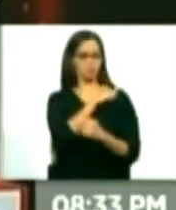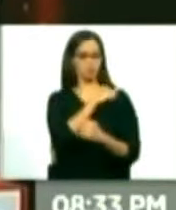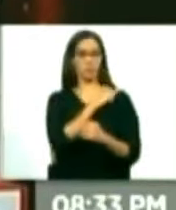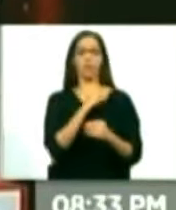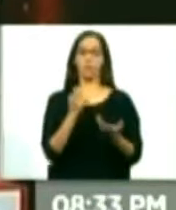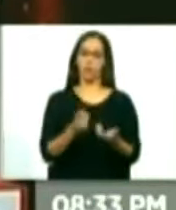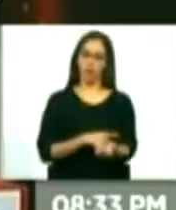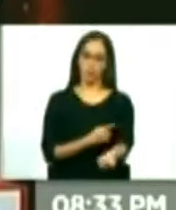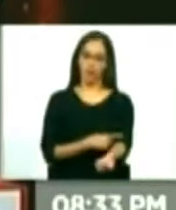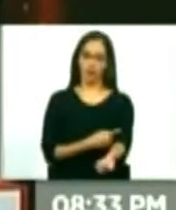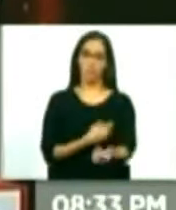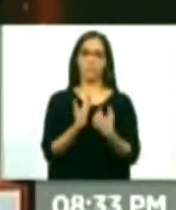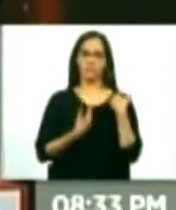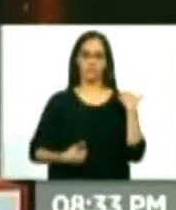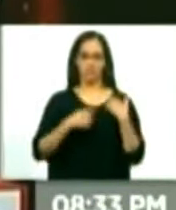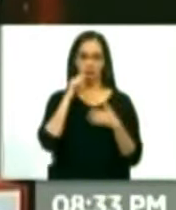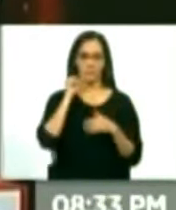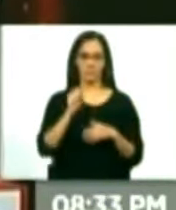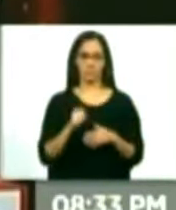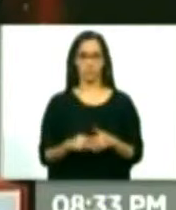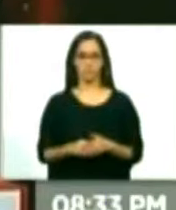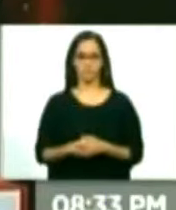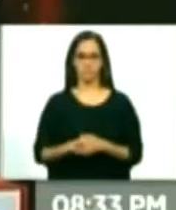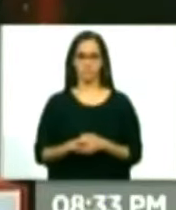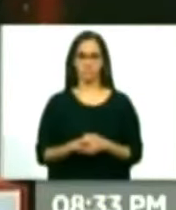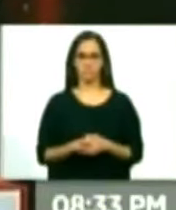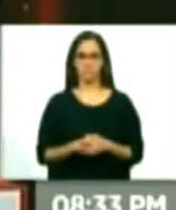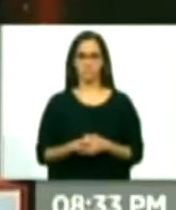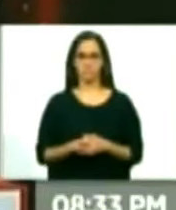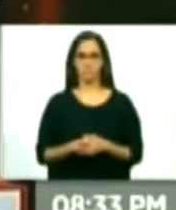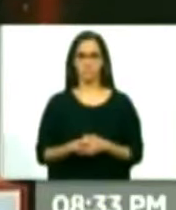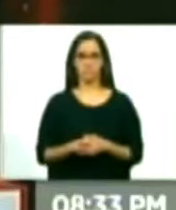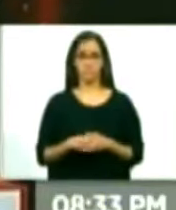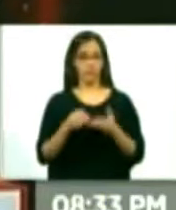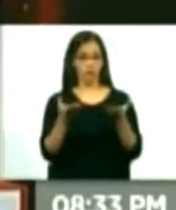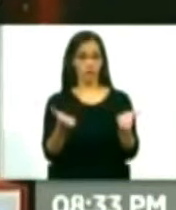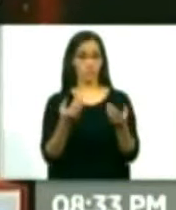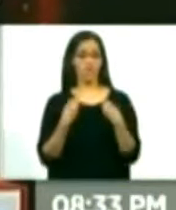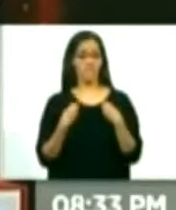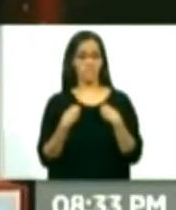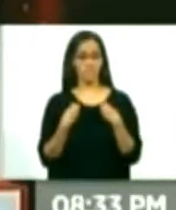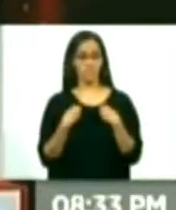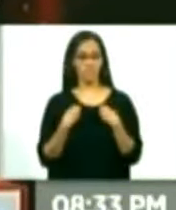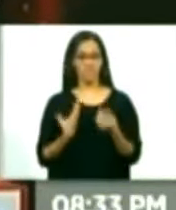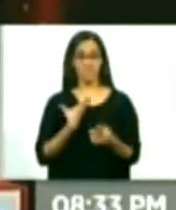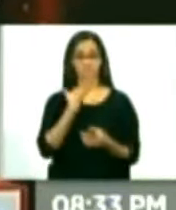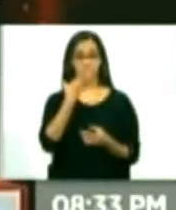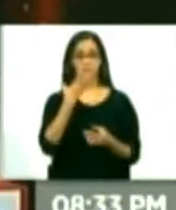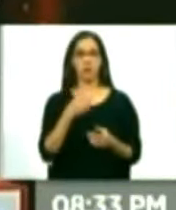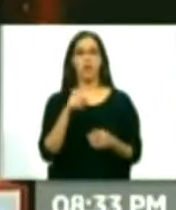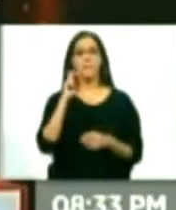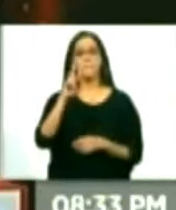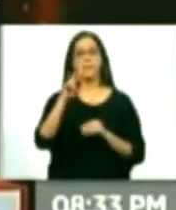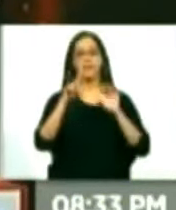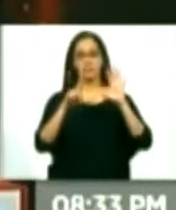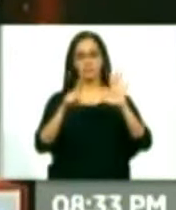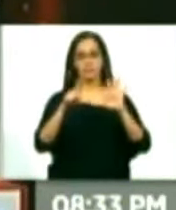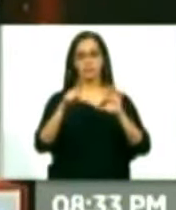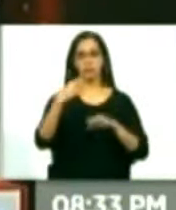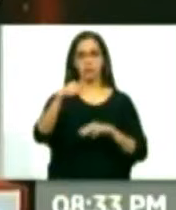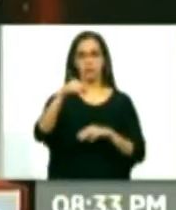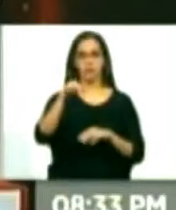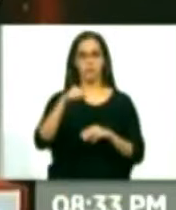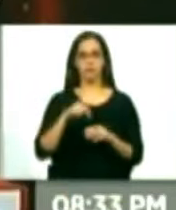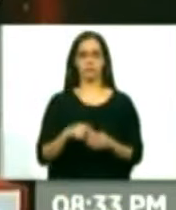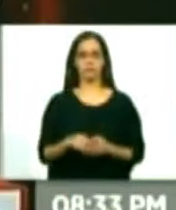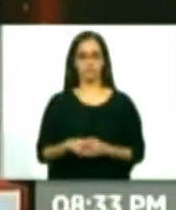hermano presidente Nicolás Maduro. Y ahí está vivo, pues, el espíritu del 27 de noviembre.